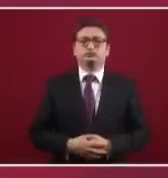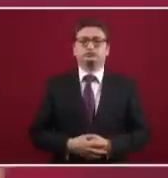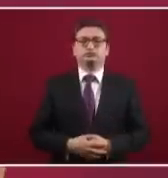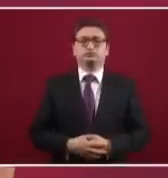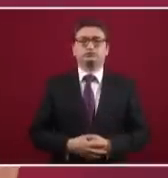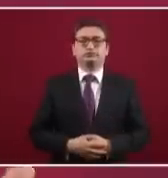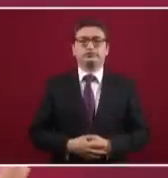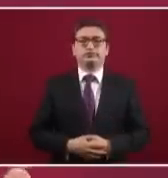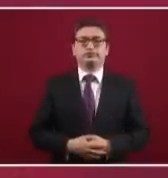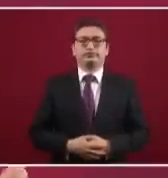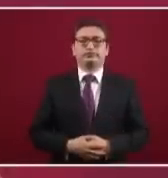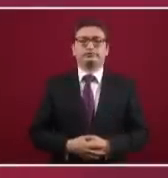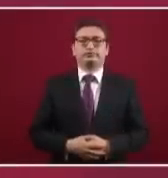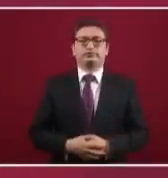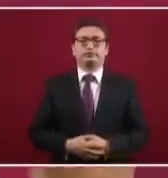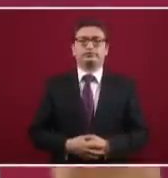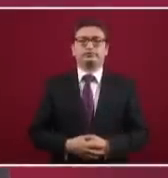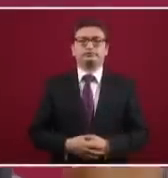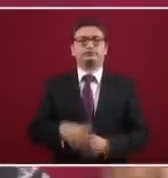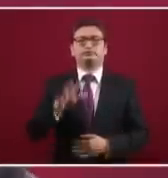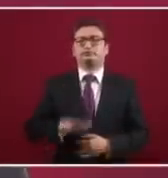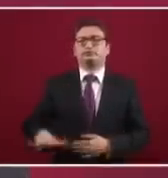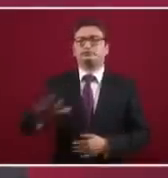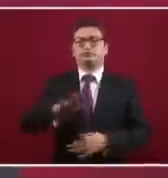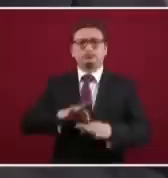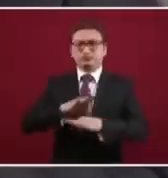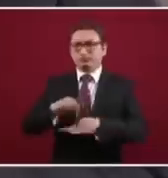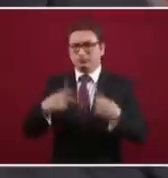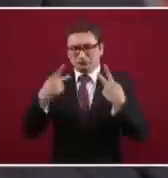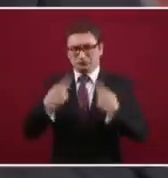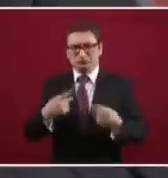Que el pueblo pueda